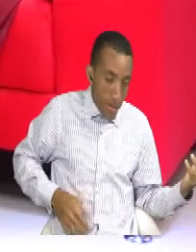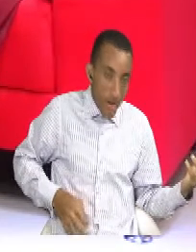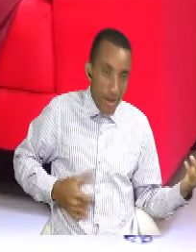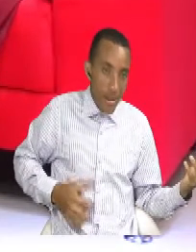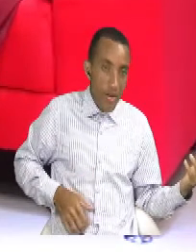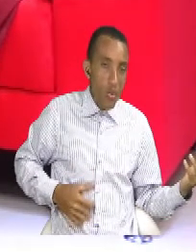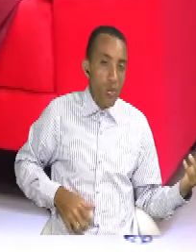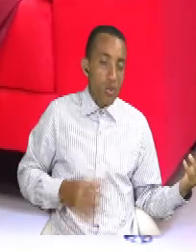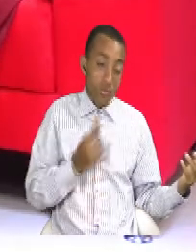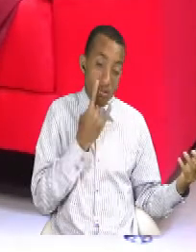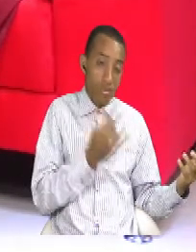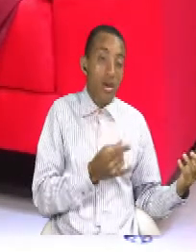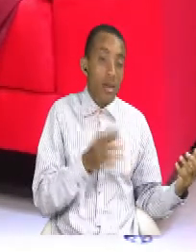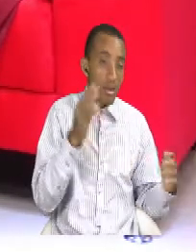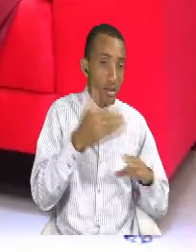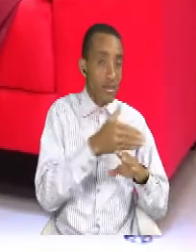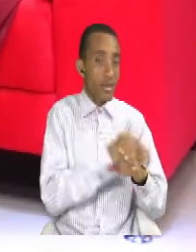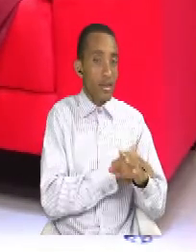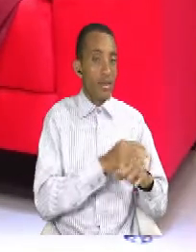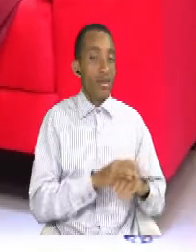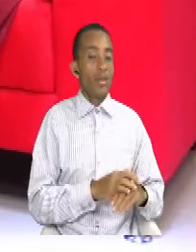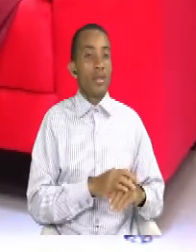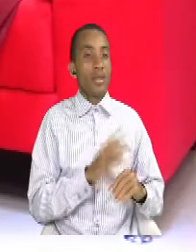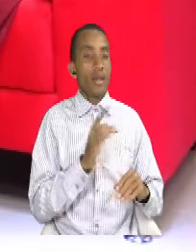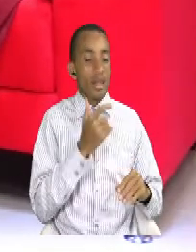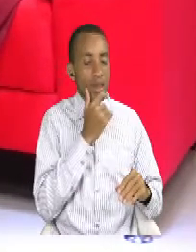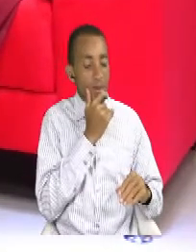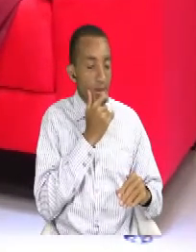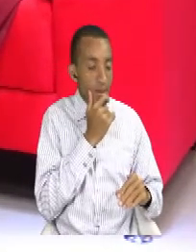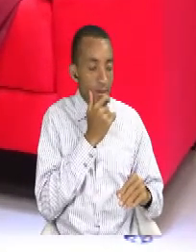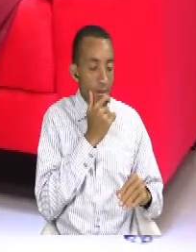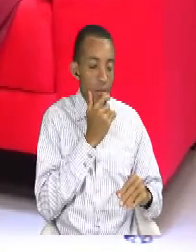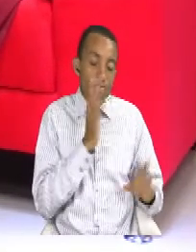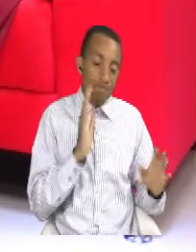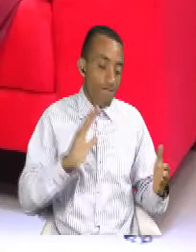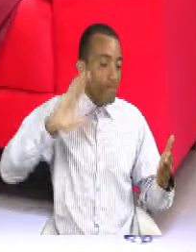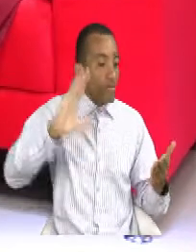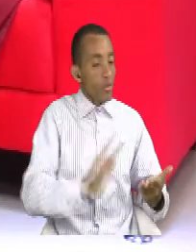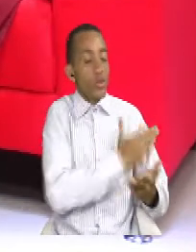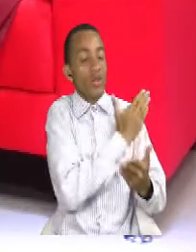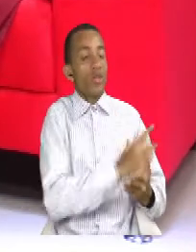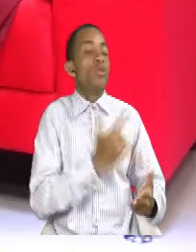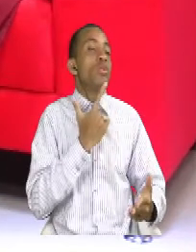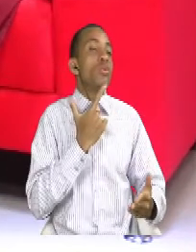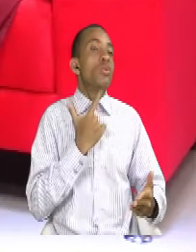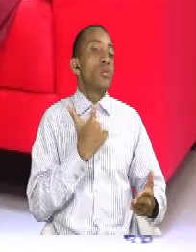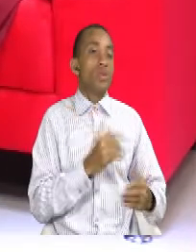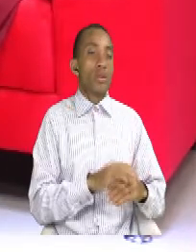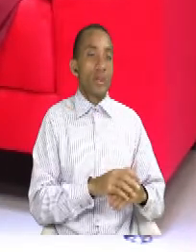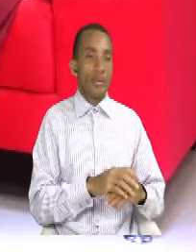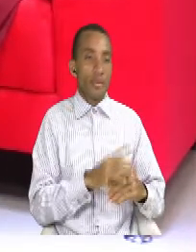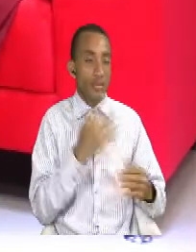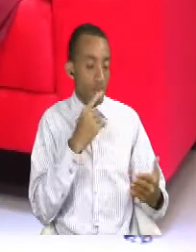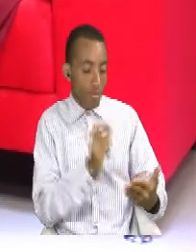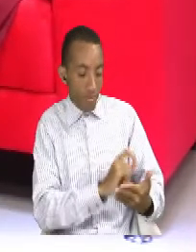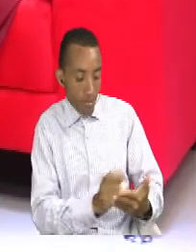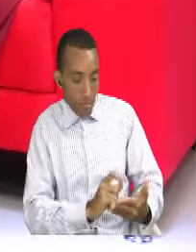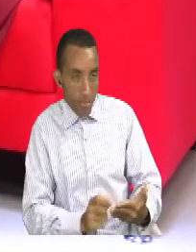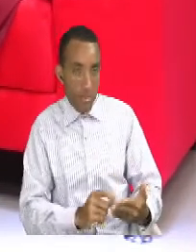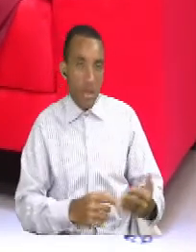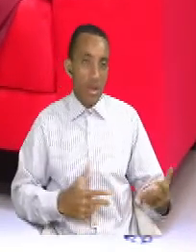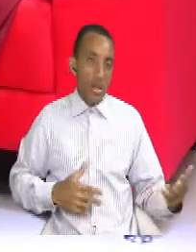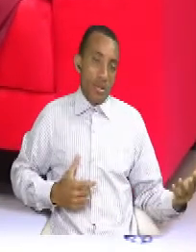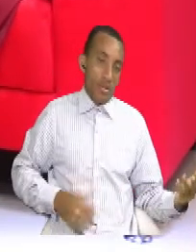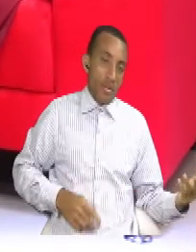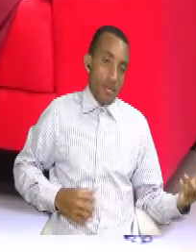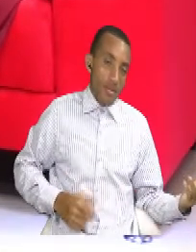Entonces, digamos que era una vía de escape para mí la música. Y me acogí y escribí, toqué mucho